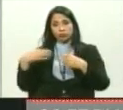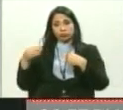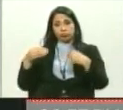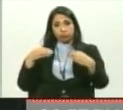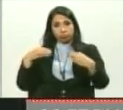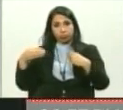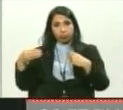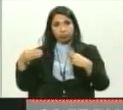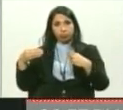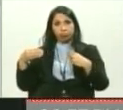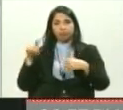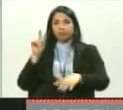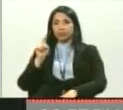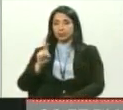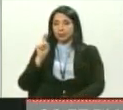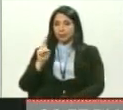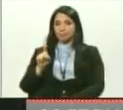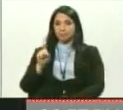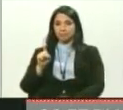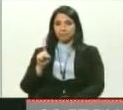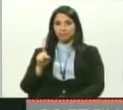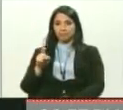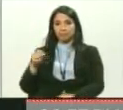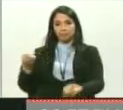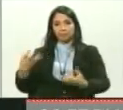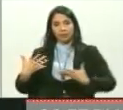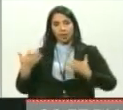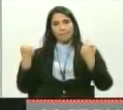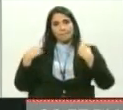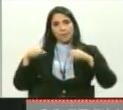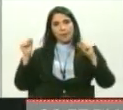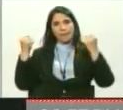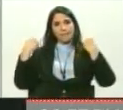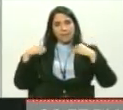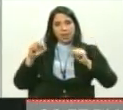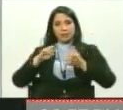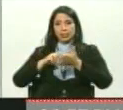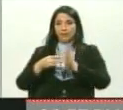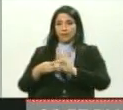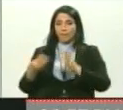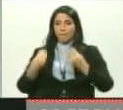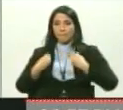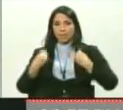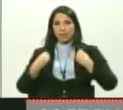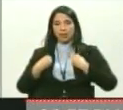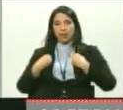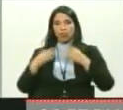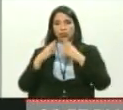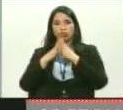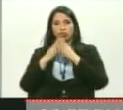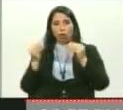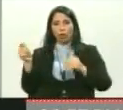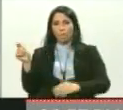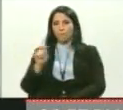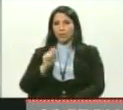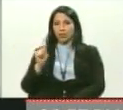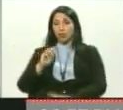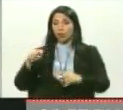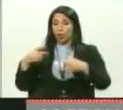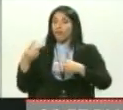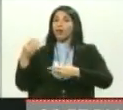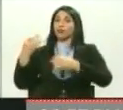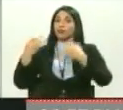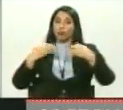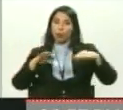flexibilización necesaria, que nos va a entrenar para lo que va a ser la vida en todos estos meses. La nueva